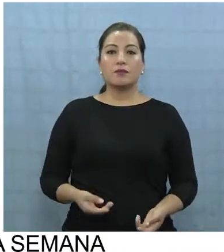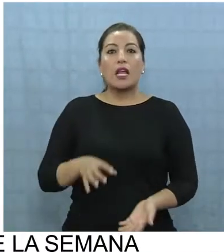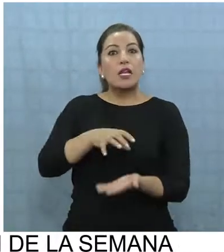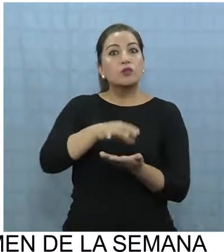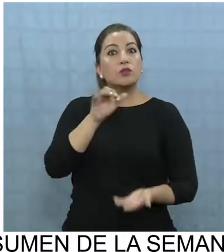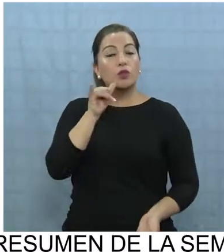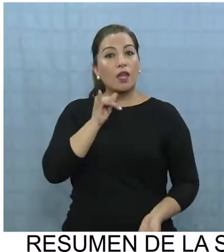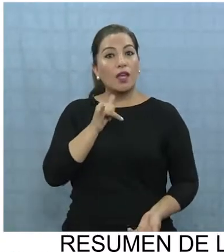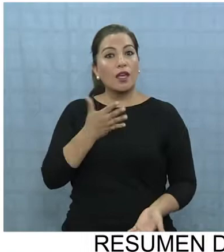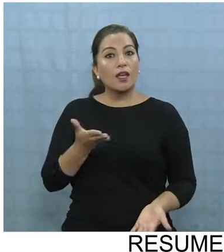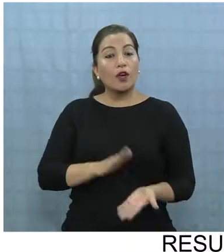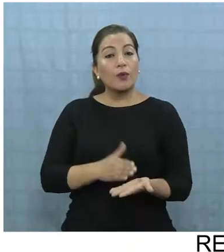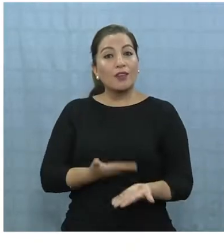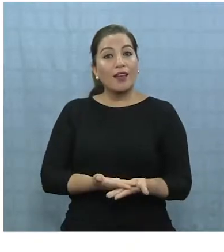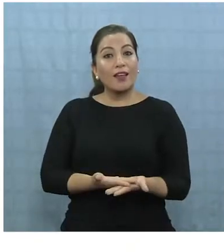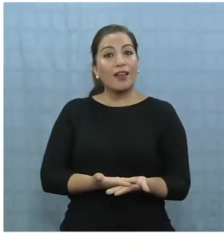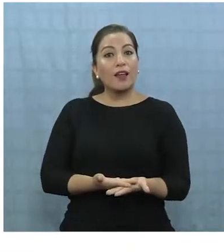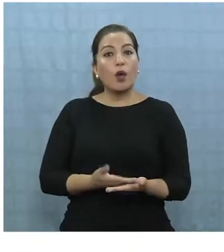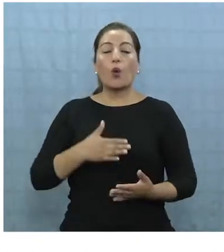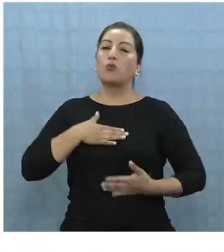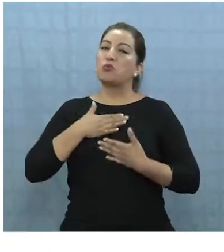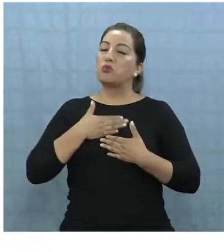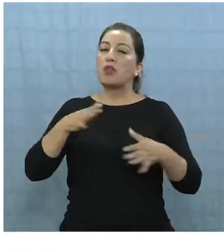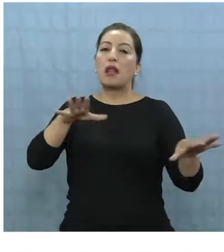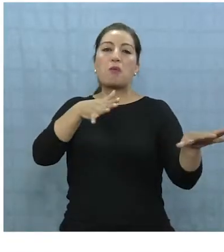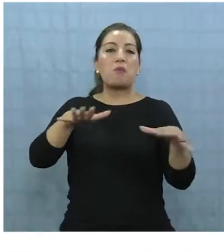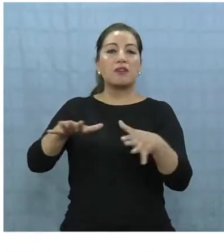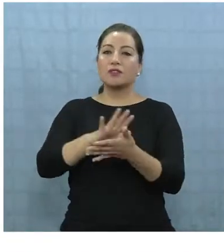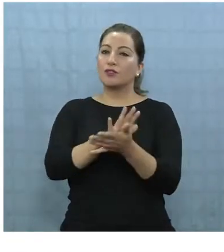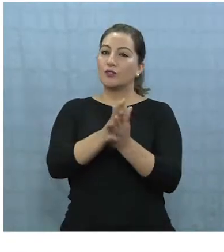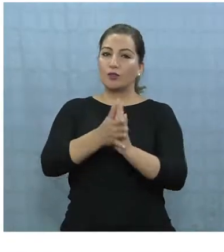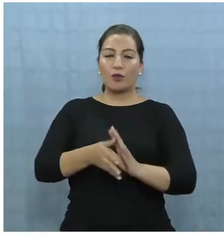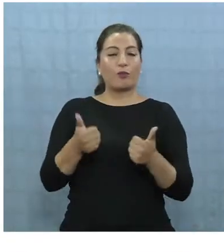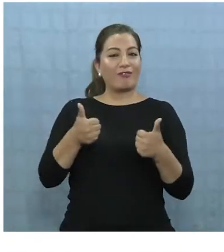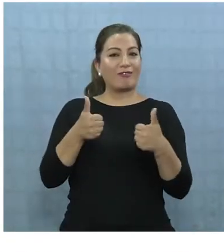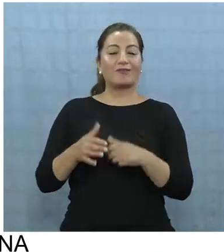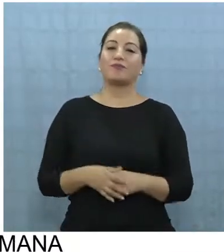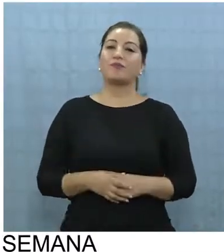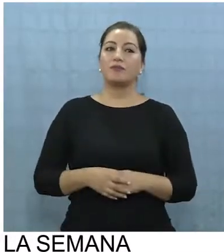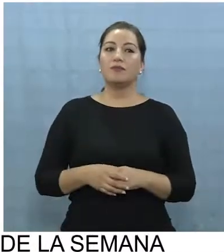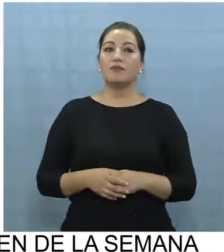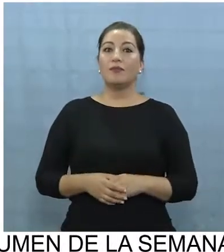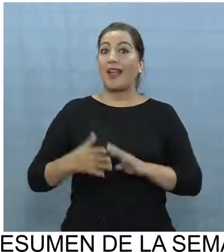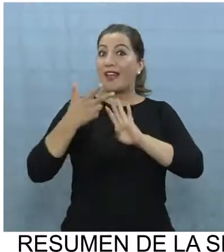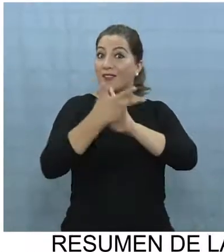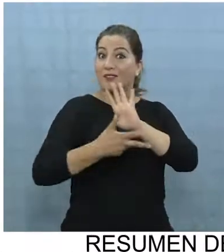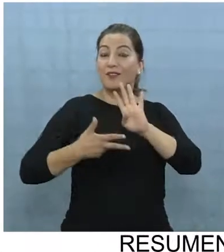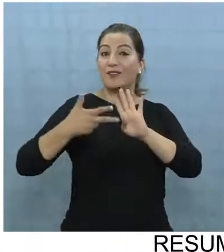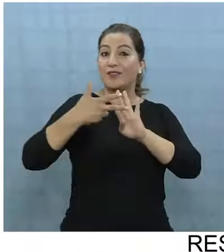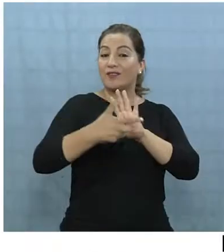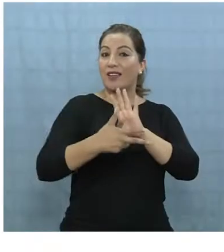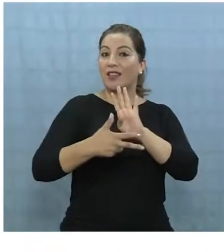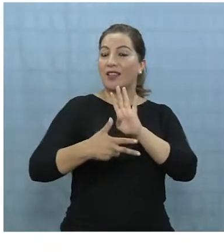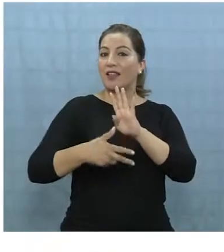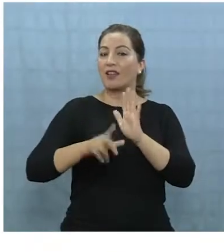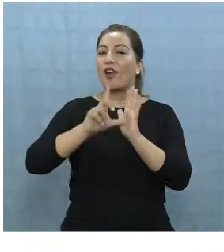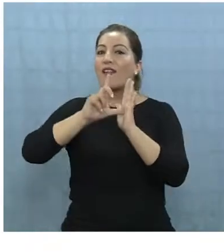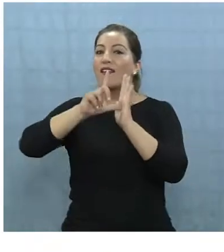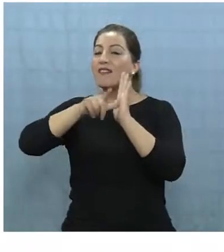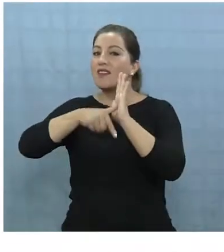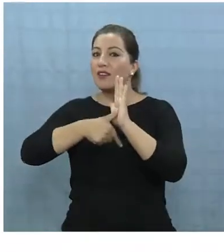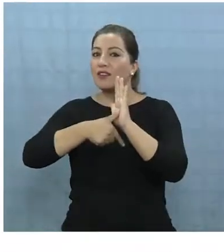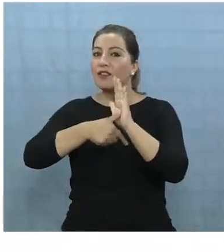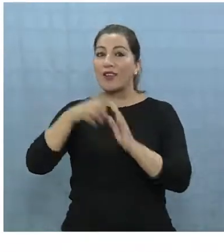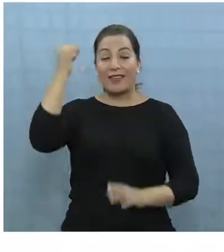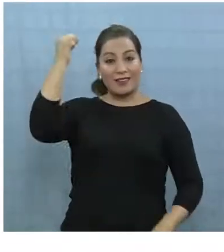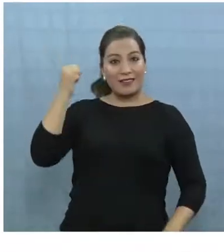la ciudad? Ah, muy linda, sí, nos re gustó, la playa, todo. La verdad que re bien. El Paseo Baquedano, la Torre del Reloj